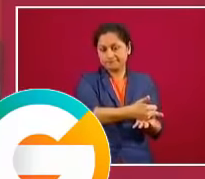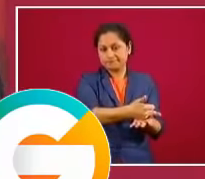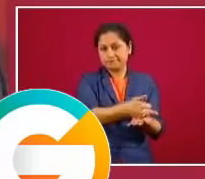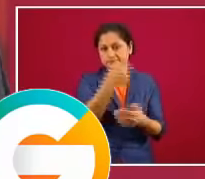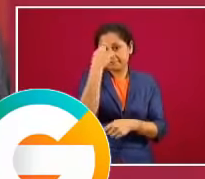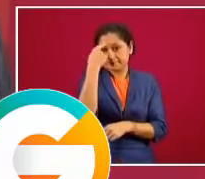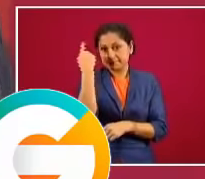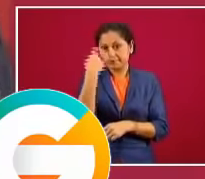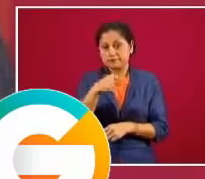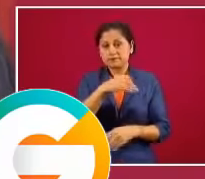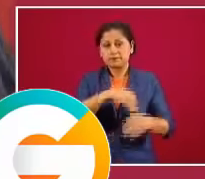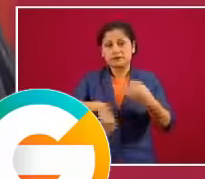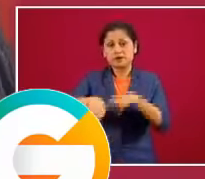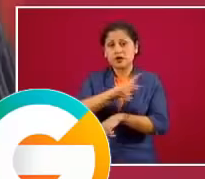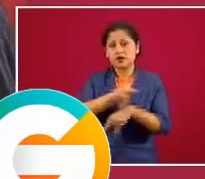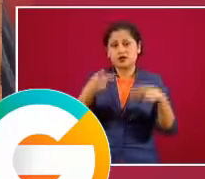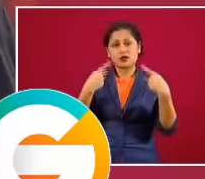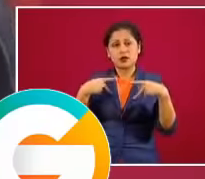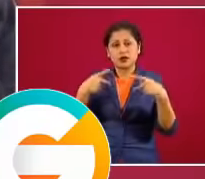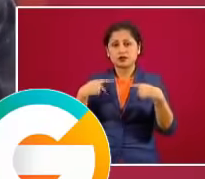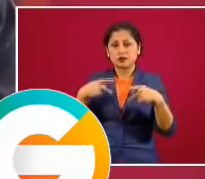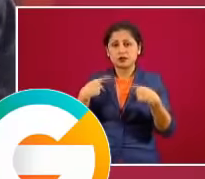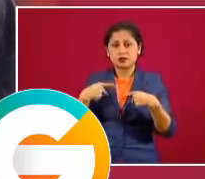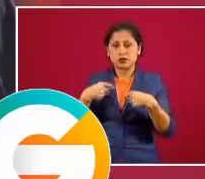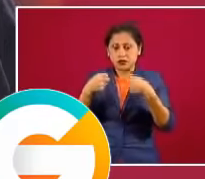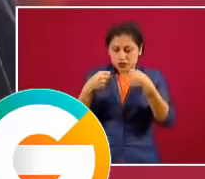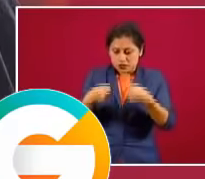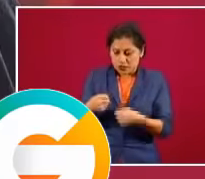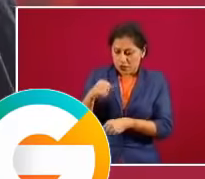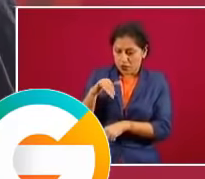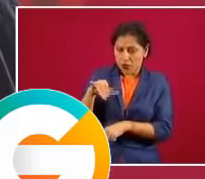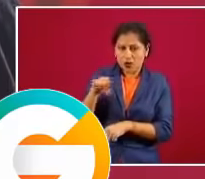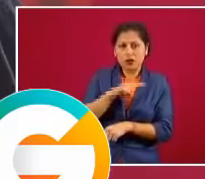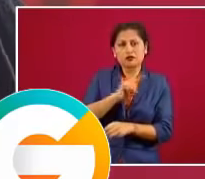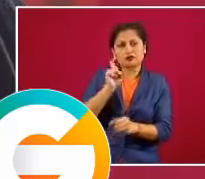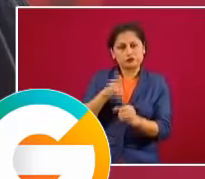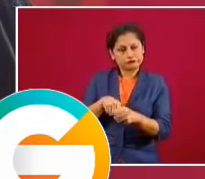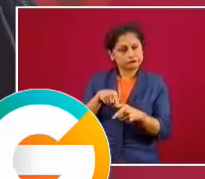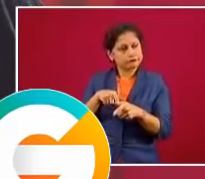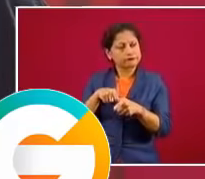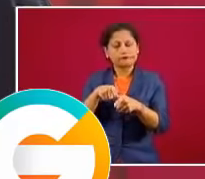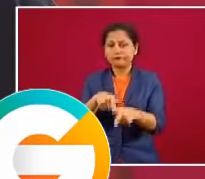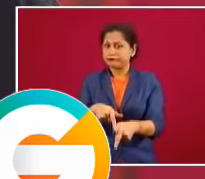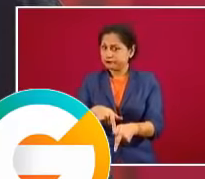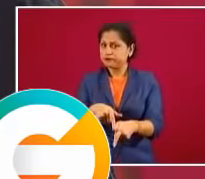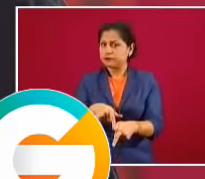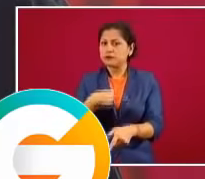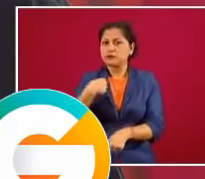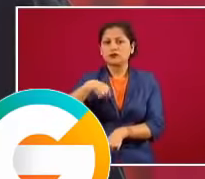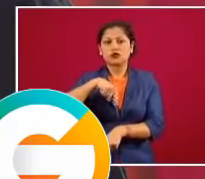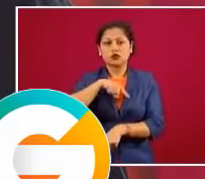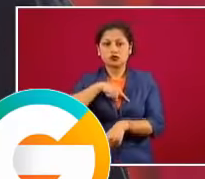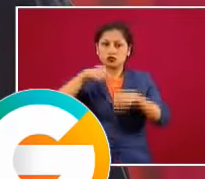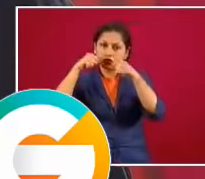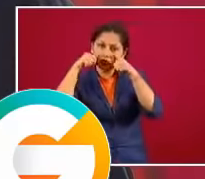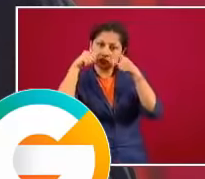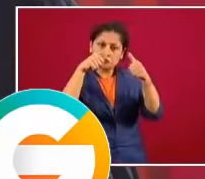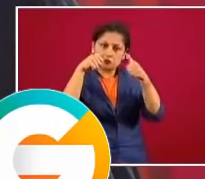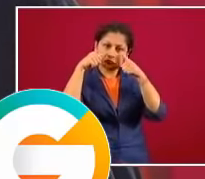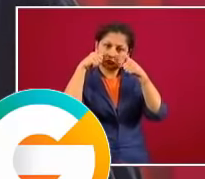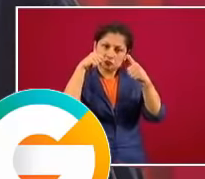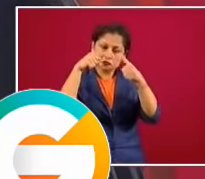el servicio médico y nosotros también seguir aplicándonos para que cada vez sea